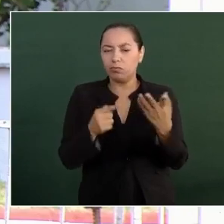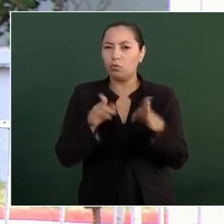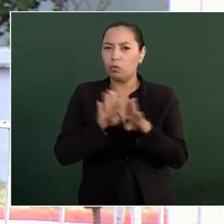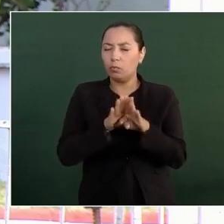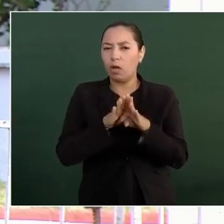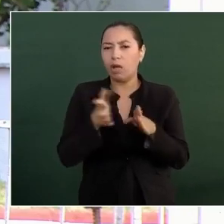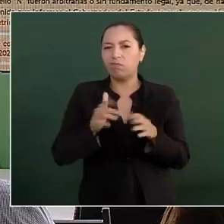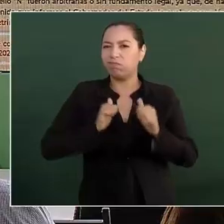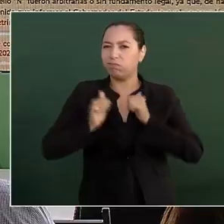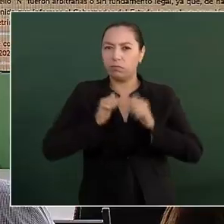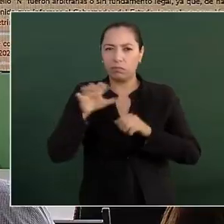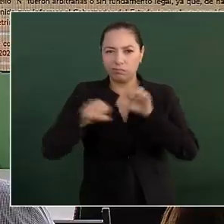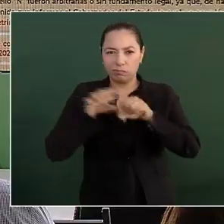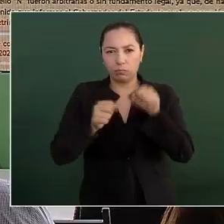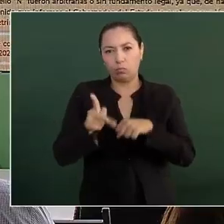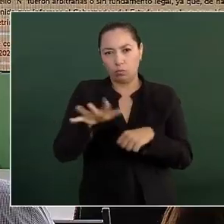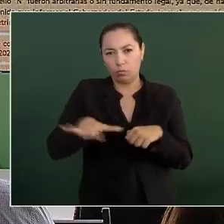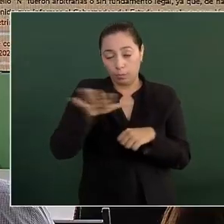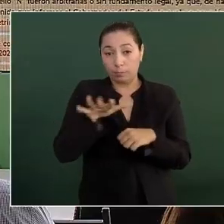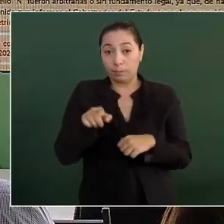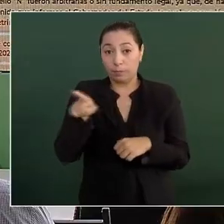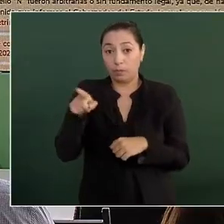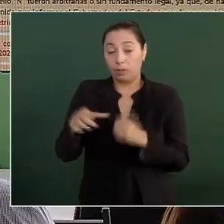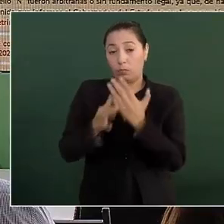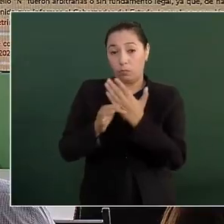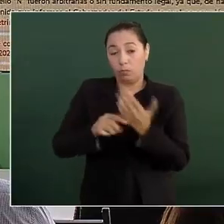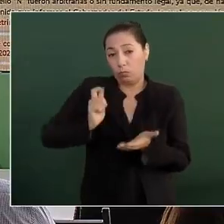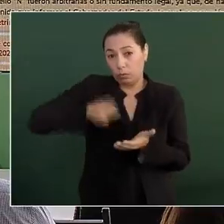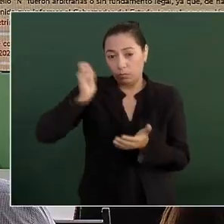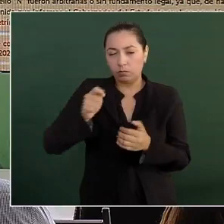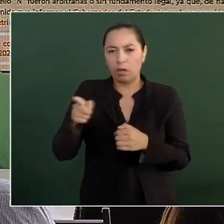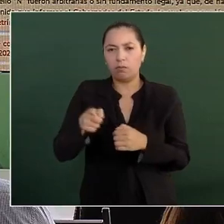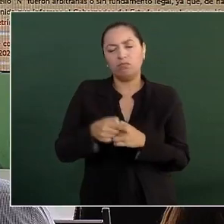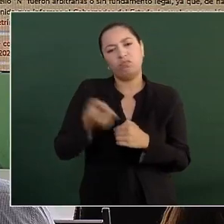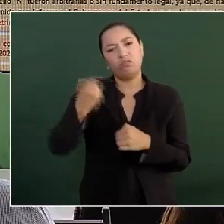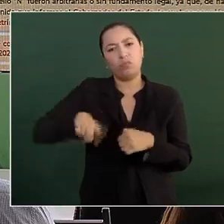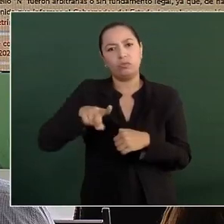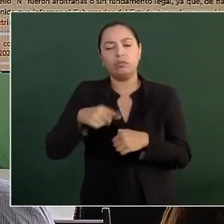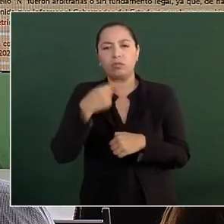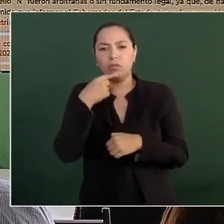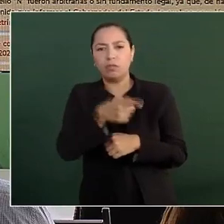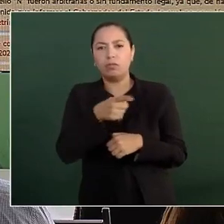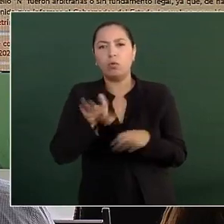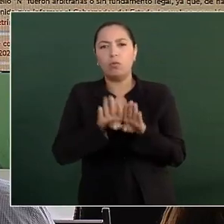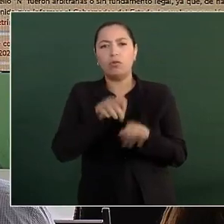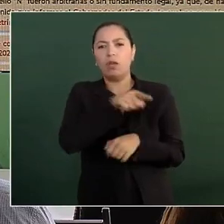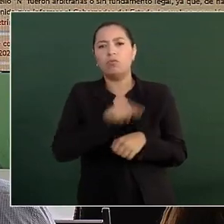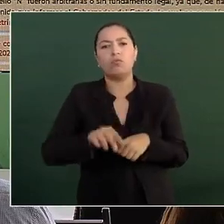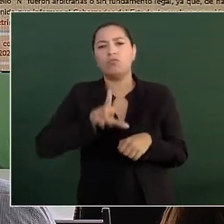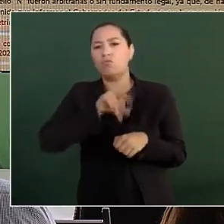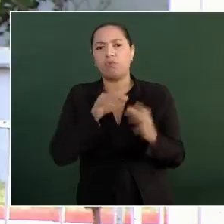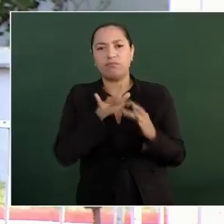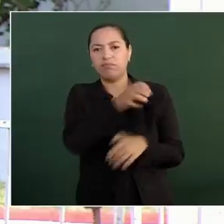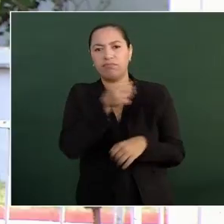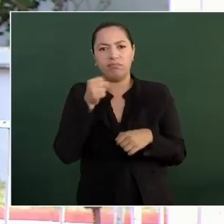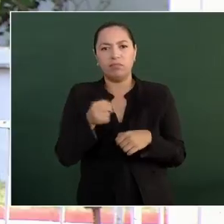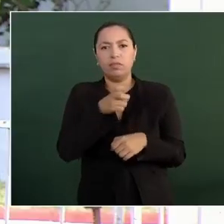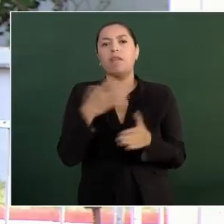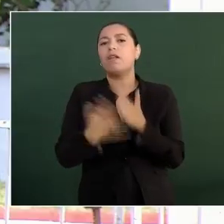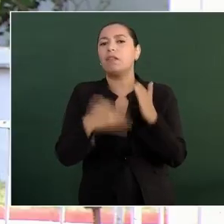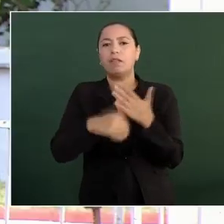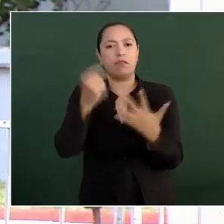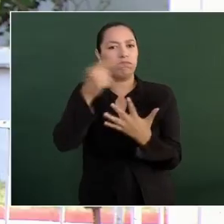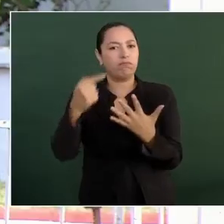público. El juez ordenó al juez de control dictar la no vinculación por falta de elementos para